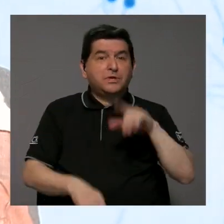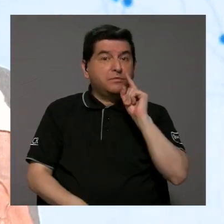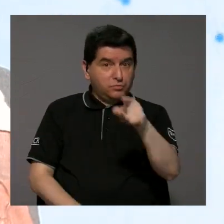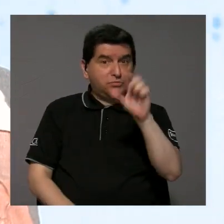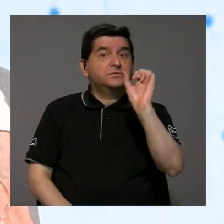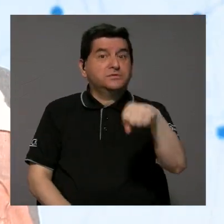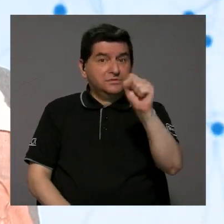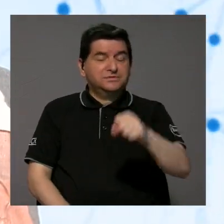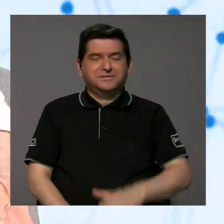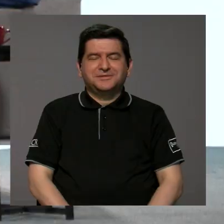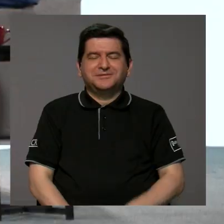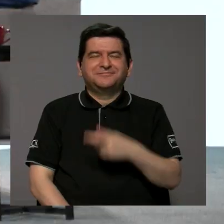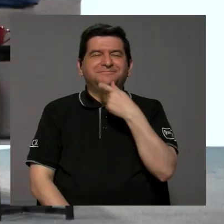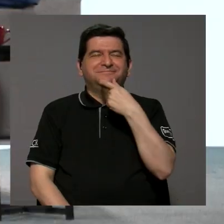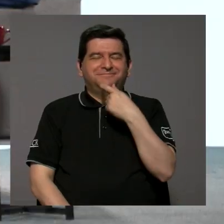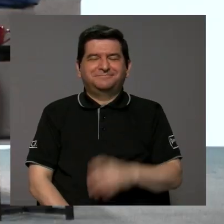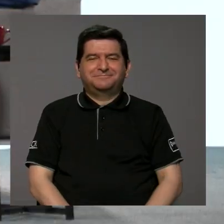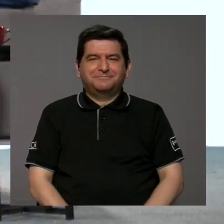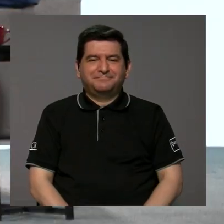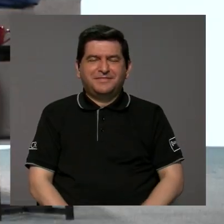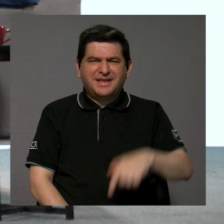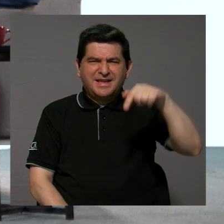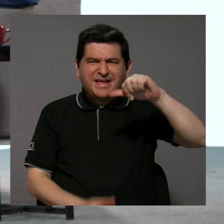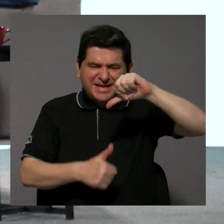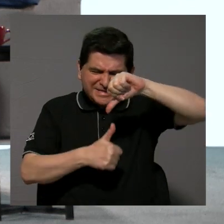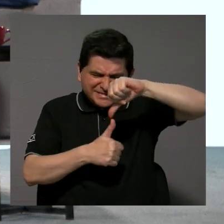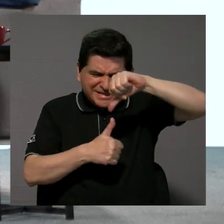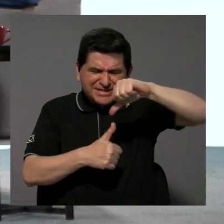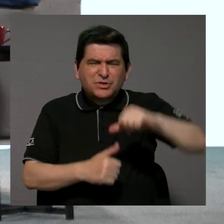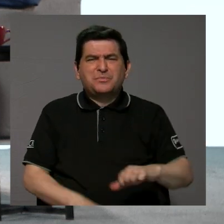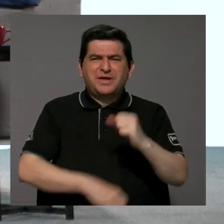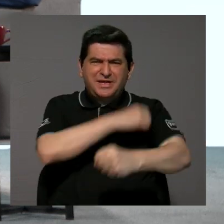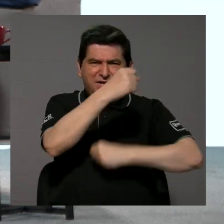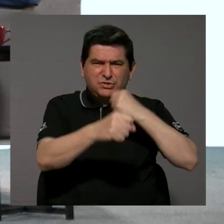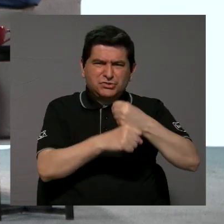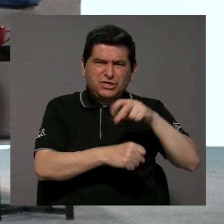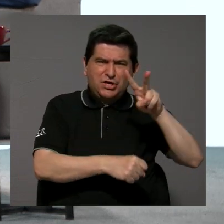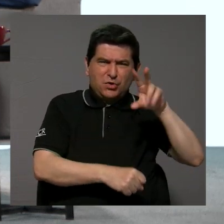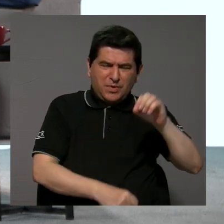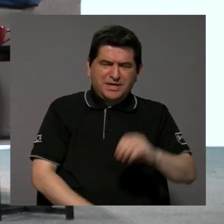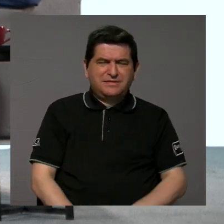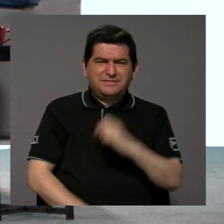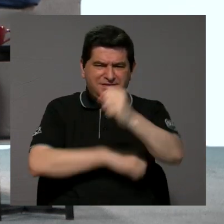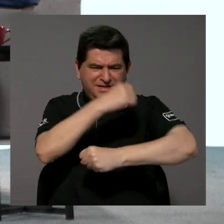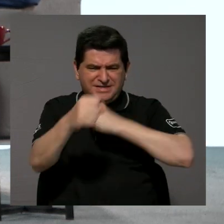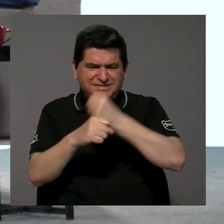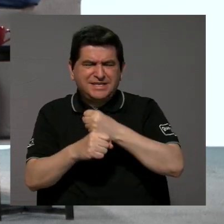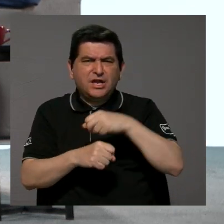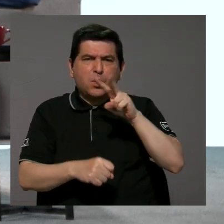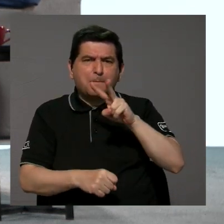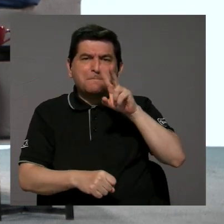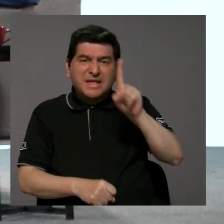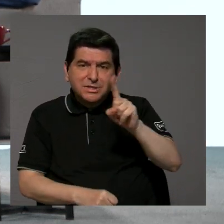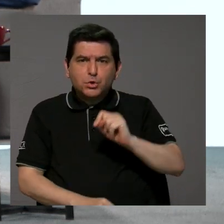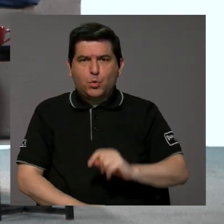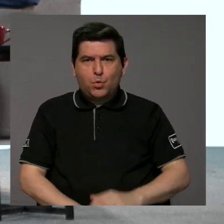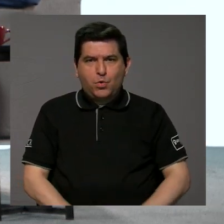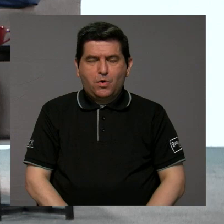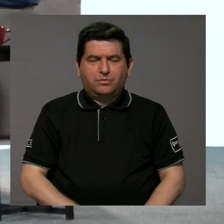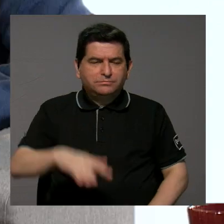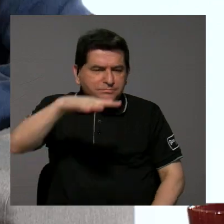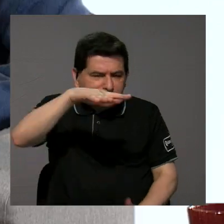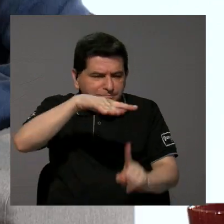suya. Juliana, ¿por qué Centroamérica en el siglo XX, en el siglo